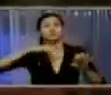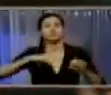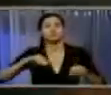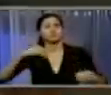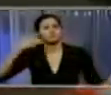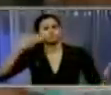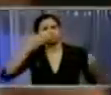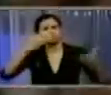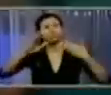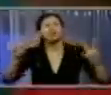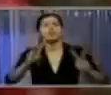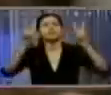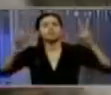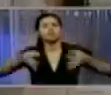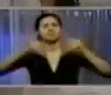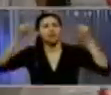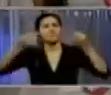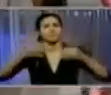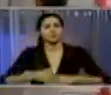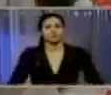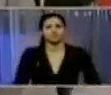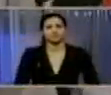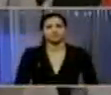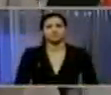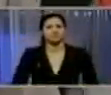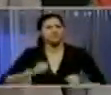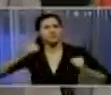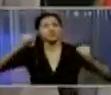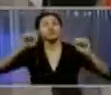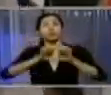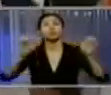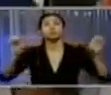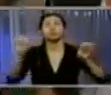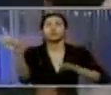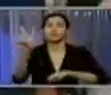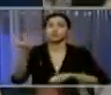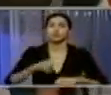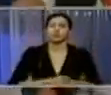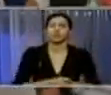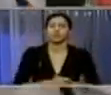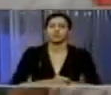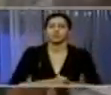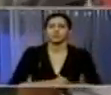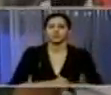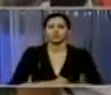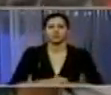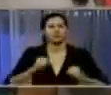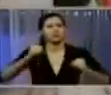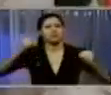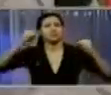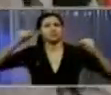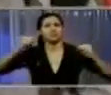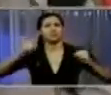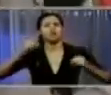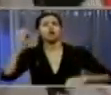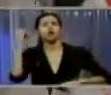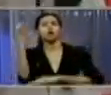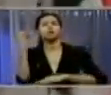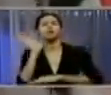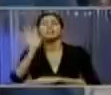victoria siempre! ¡Que viva la educación de Venezuela! ¡Que viva el Congreso de la